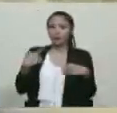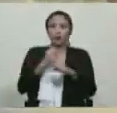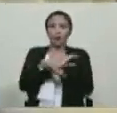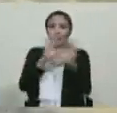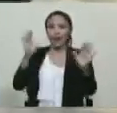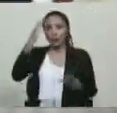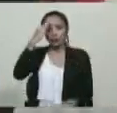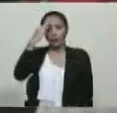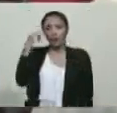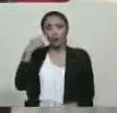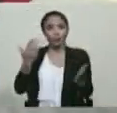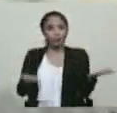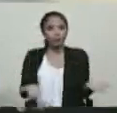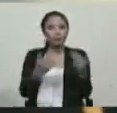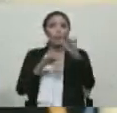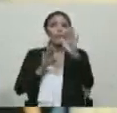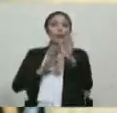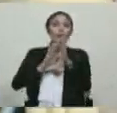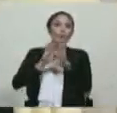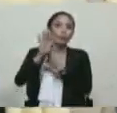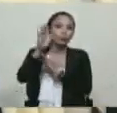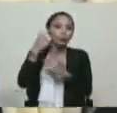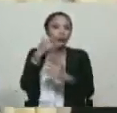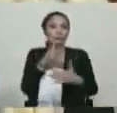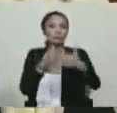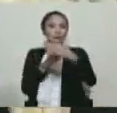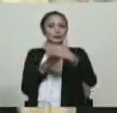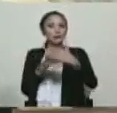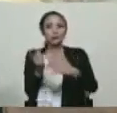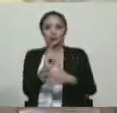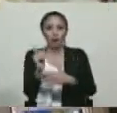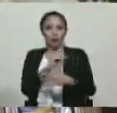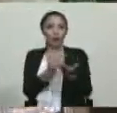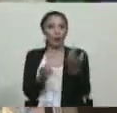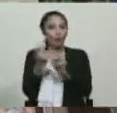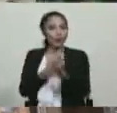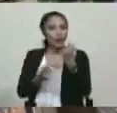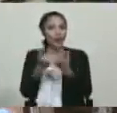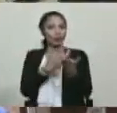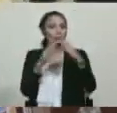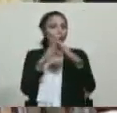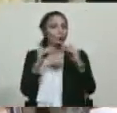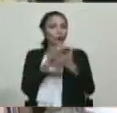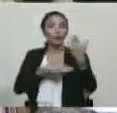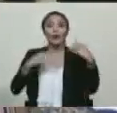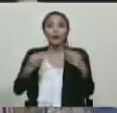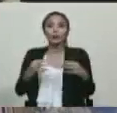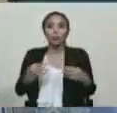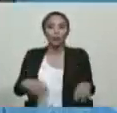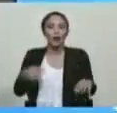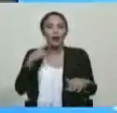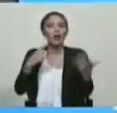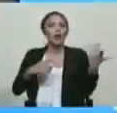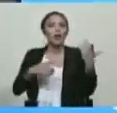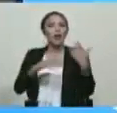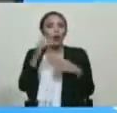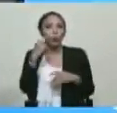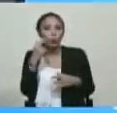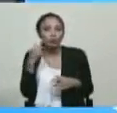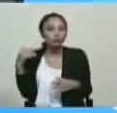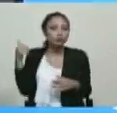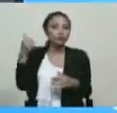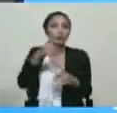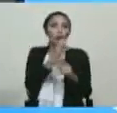no podrá empañarla, así como no pueden detener nuestras inmensas riquezas naturales, expresiones culturales,